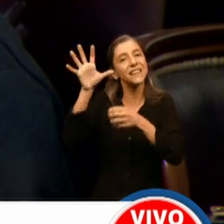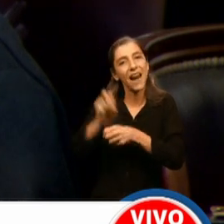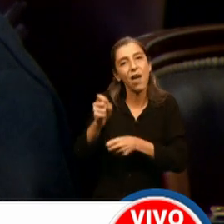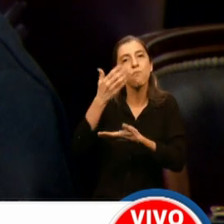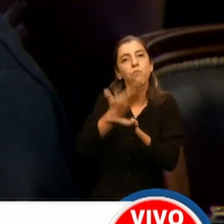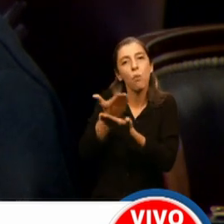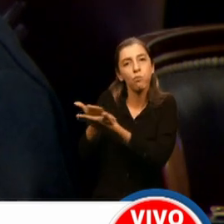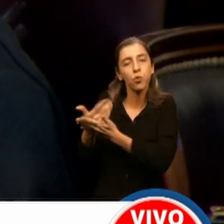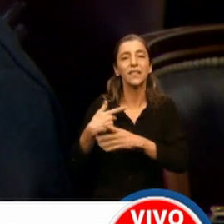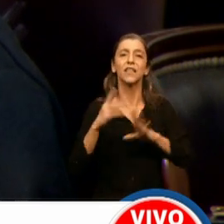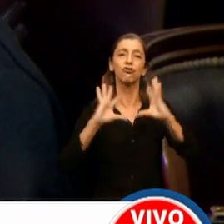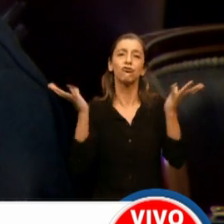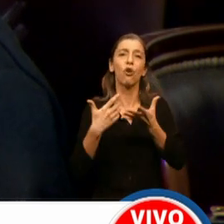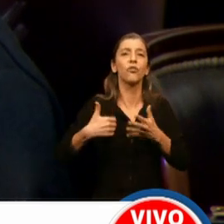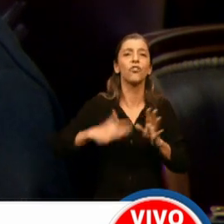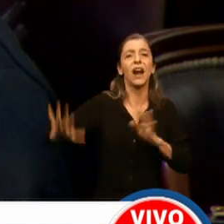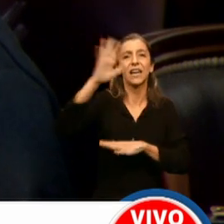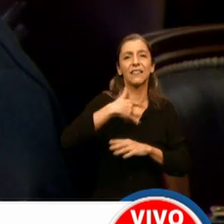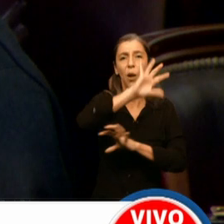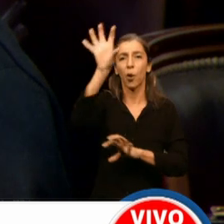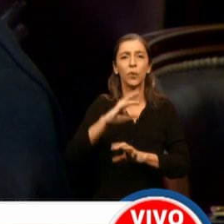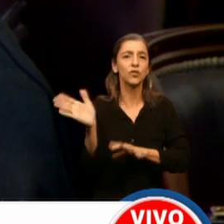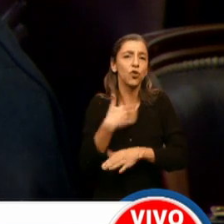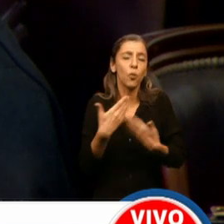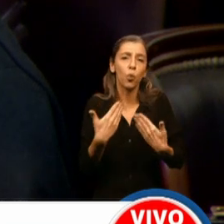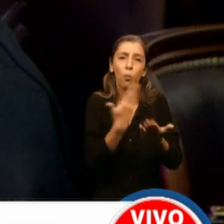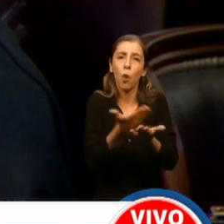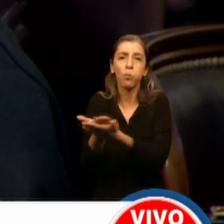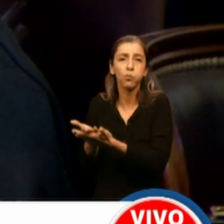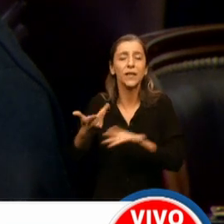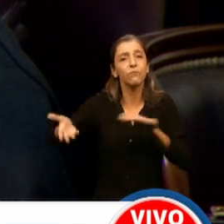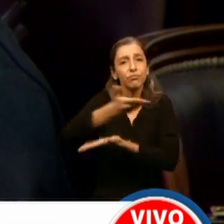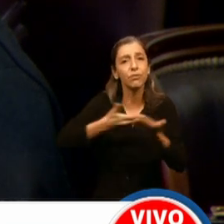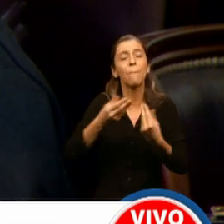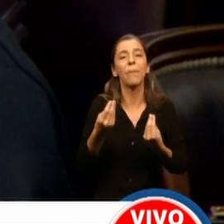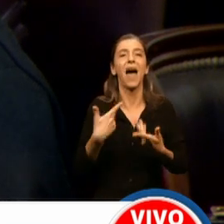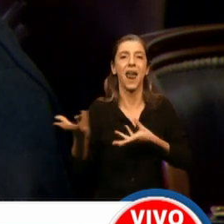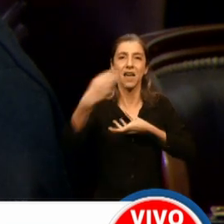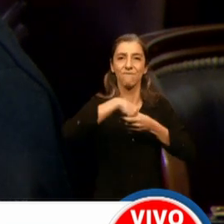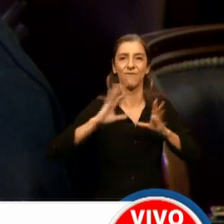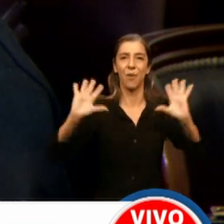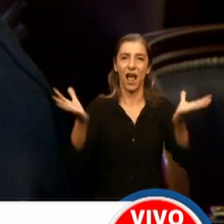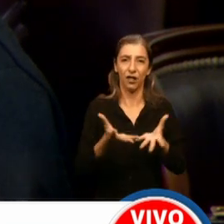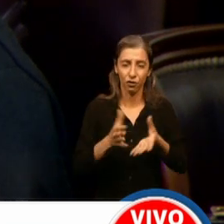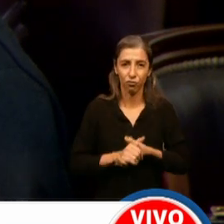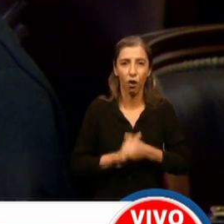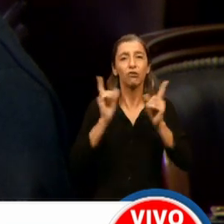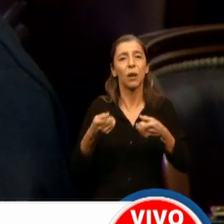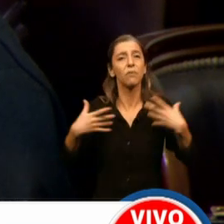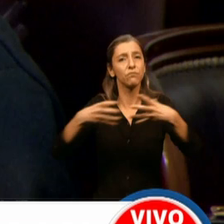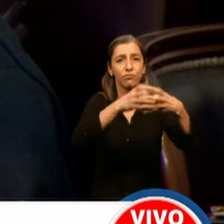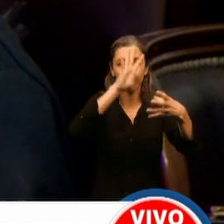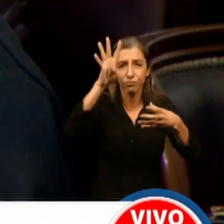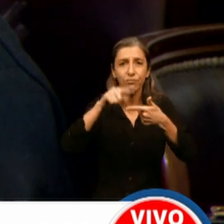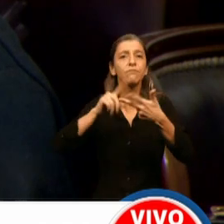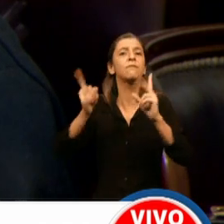nacionales le dio un carácter federal a la discusión e incorporó la mirada de las identidades marrones las experiencias indígenas y los procesos